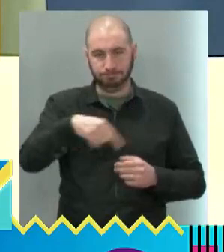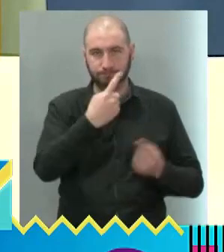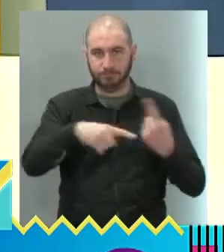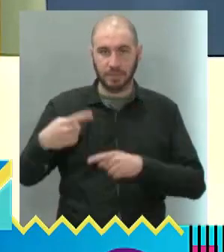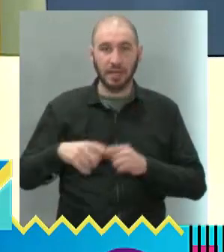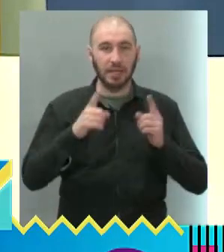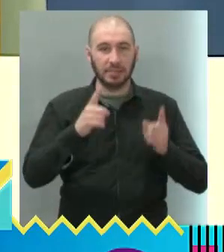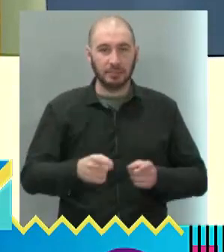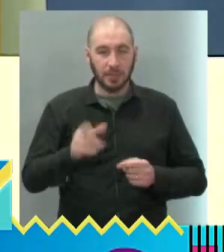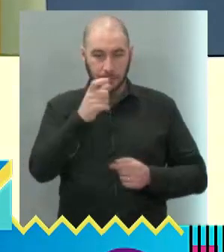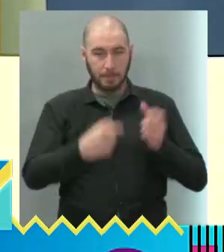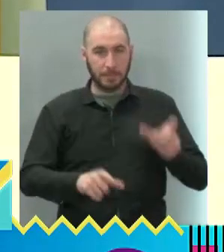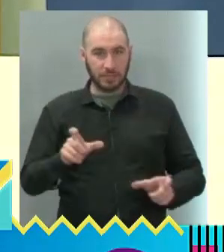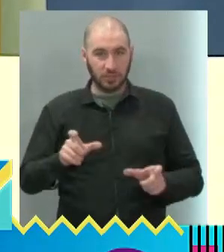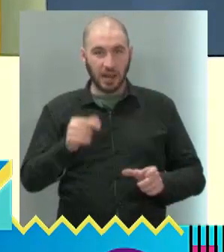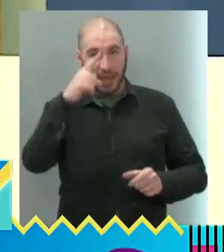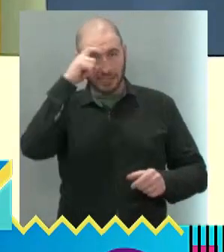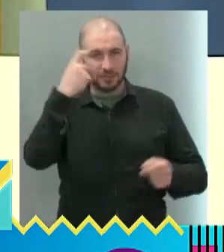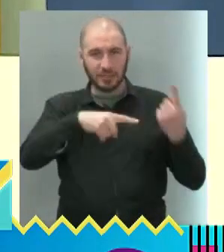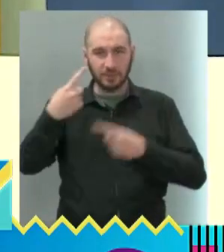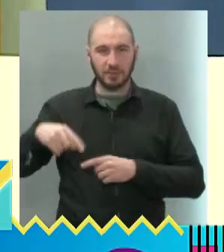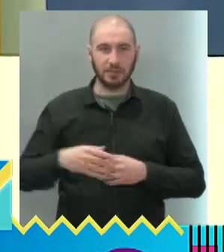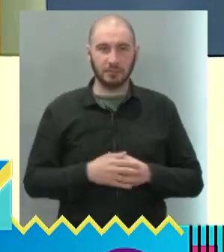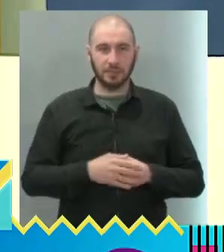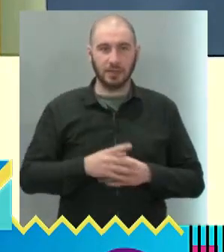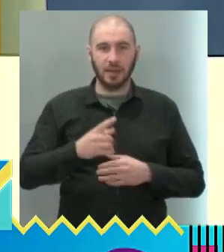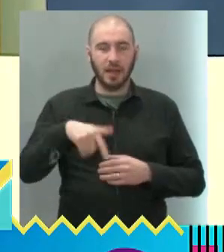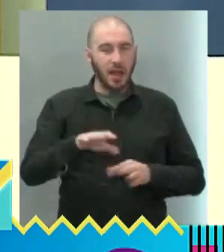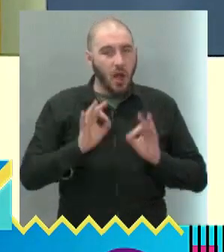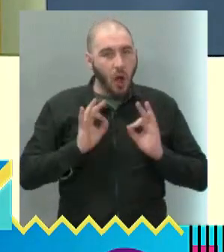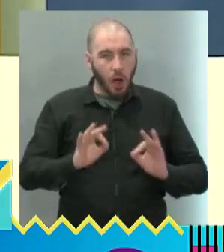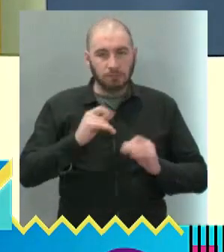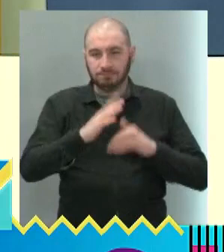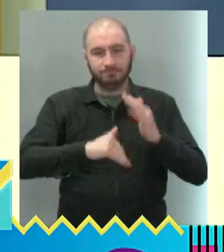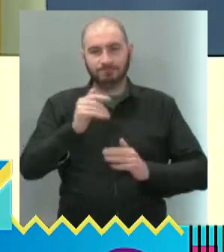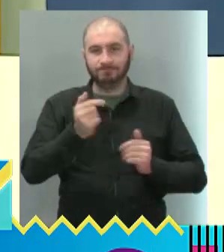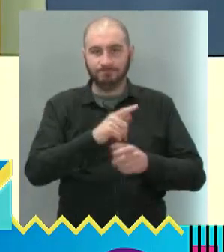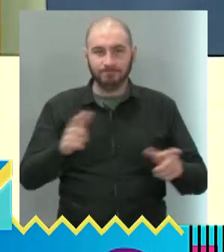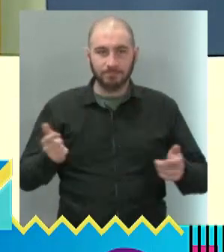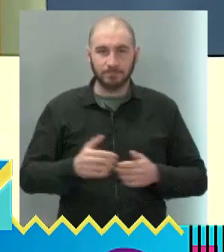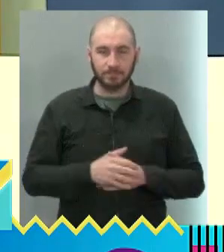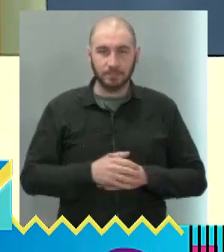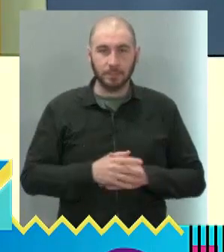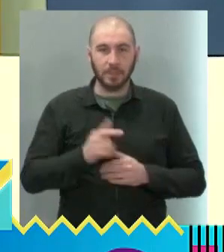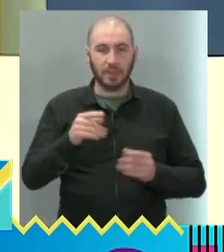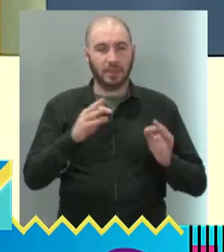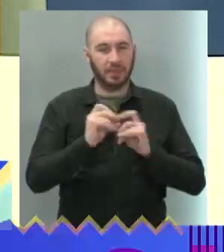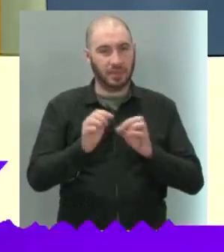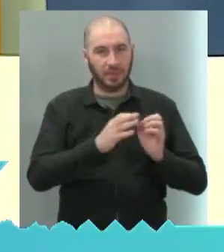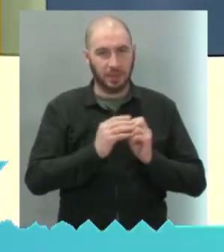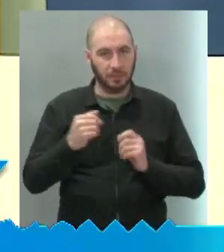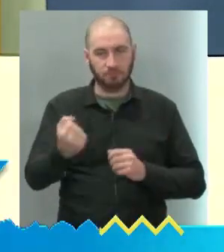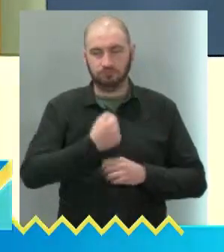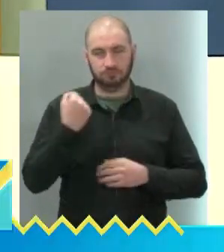desde el punto de vista humano en distintas naciones que todavía no estaban completamente constituidas. Y es una discusión